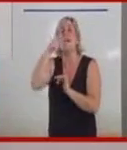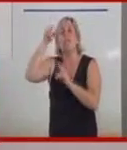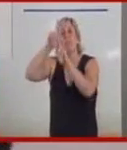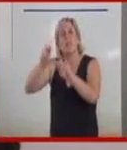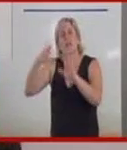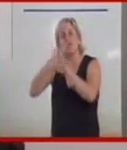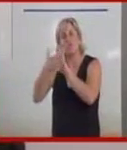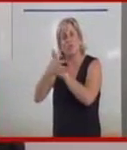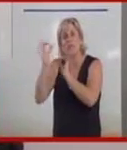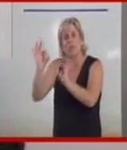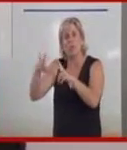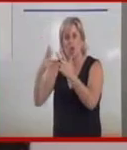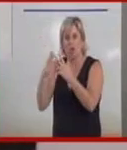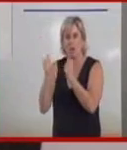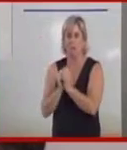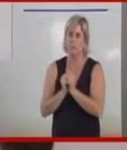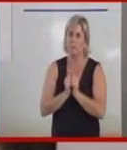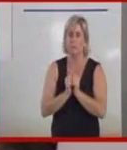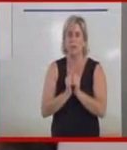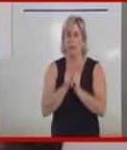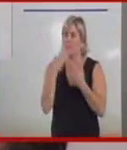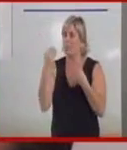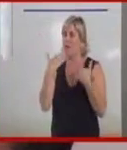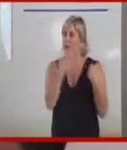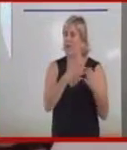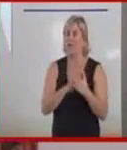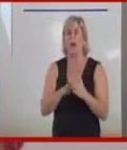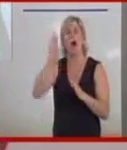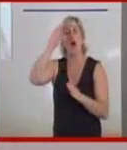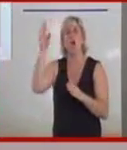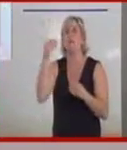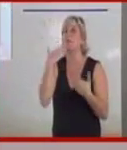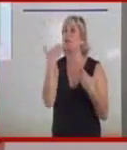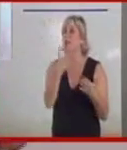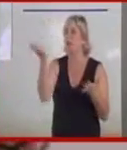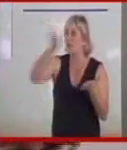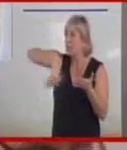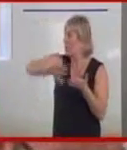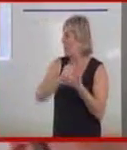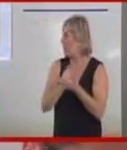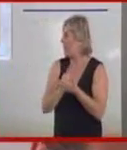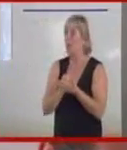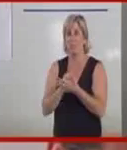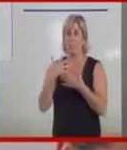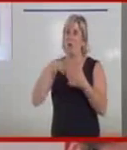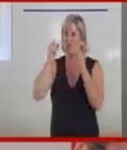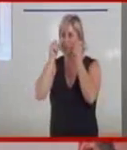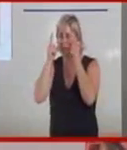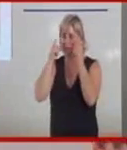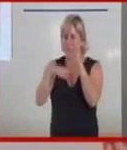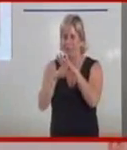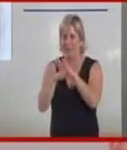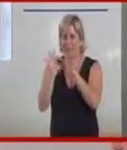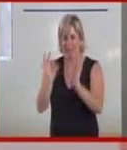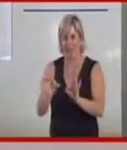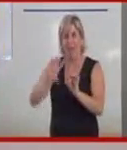social. Muchas gracias, Lourdes. Cuando quieras puedes empezar con tu ponencia. Hola, muchas gracias a todos por manteneros despiertos después de